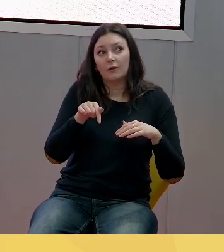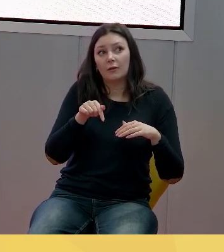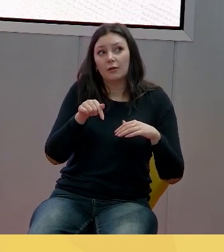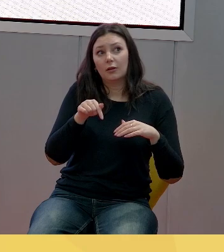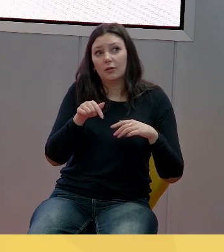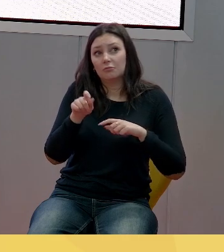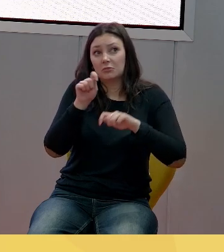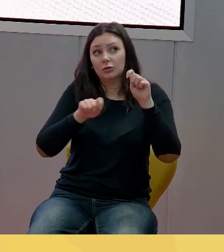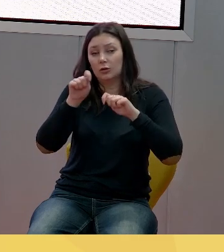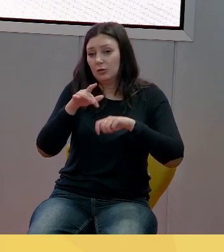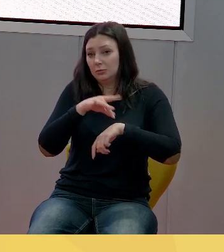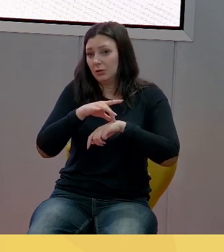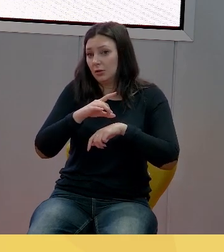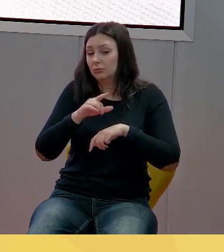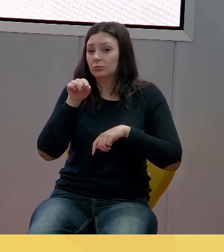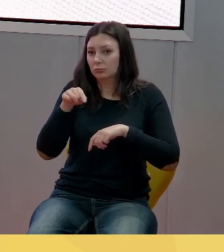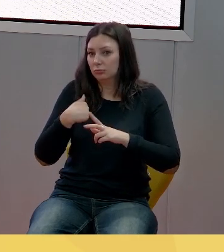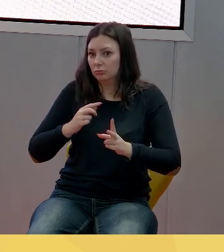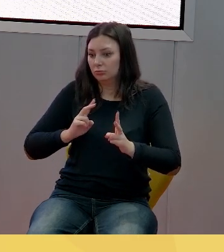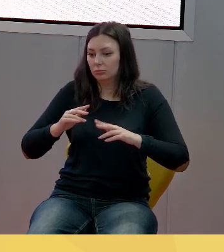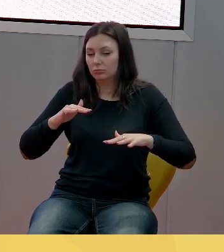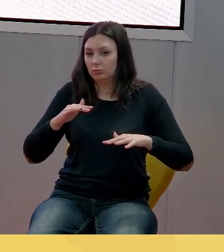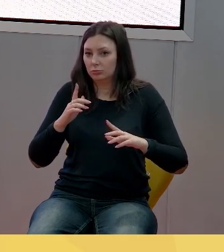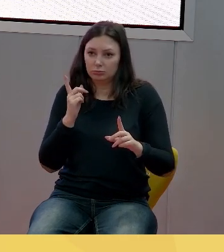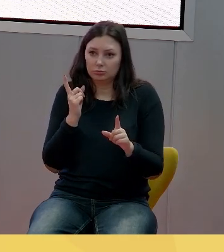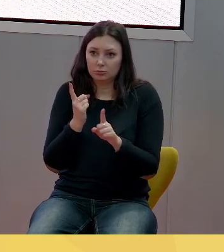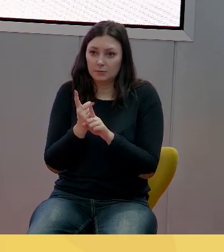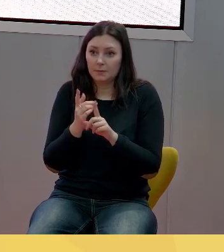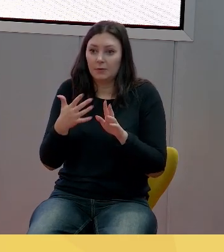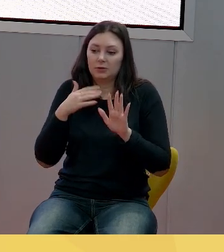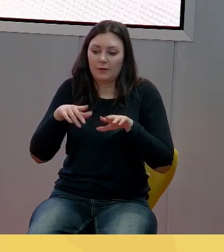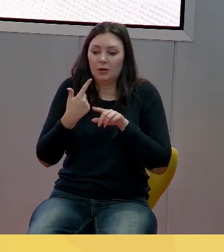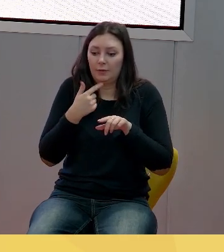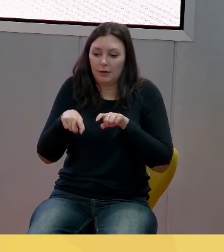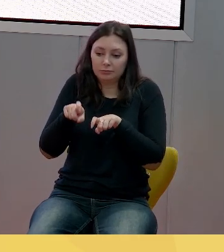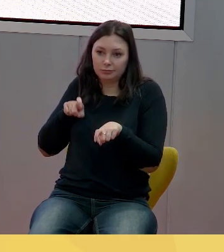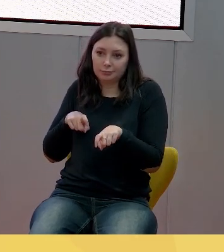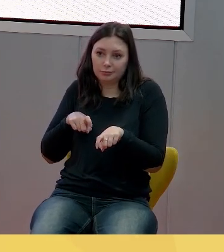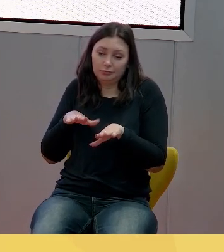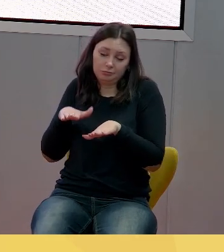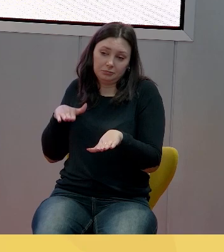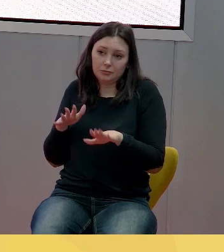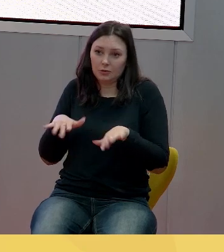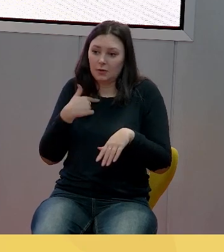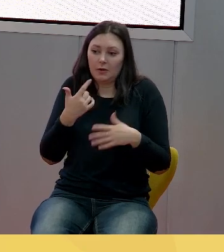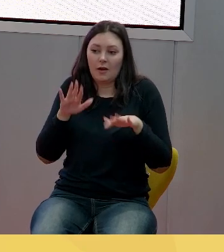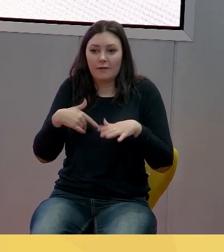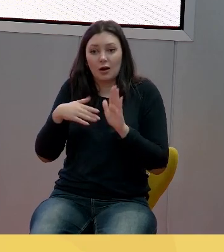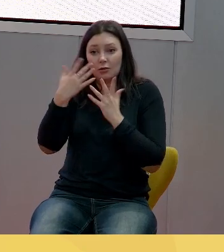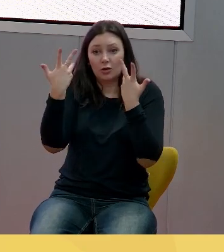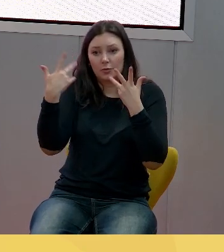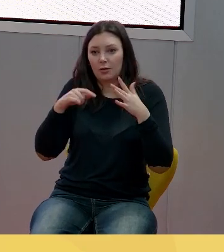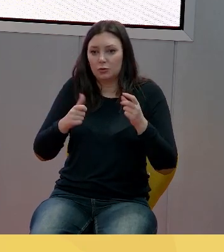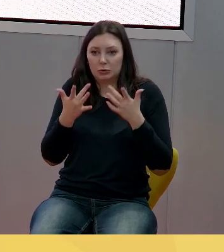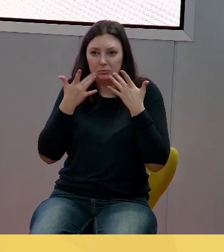otras asociaciones médicas, así que al final se vieron obligados a echar marcha atrás y decir que se declaran neutros a estas recomendaciones, sea lo que sea que